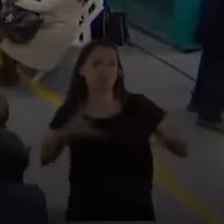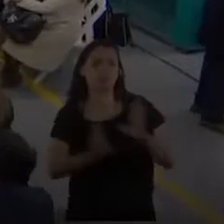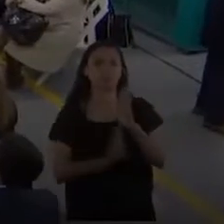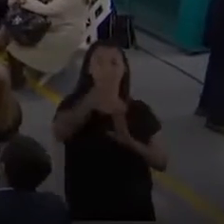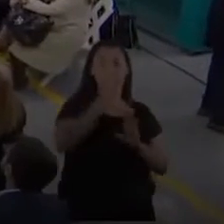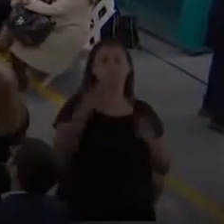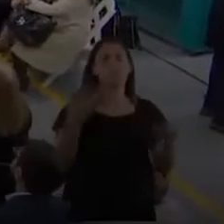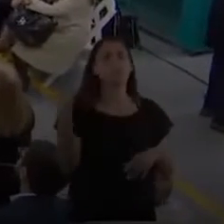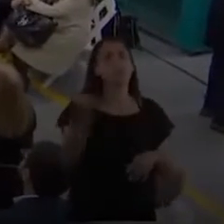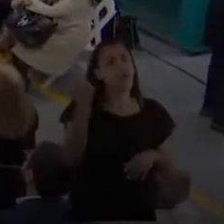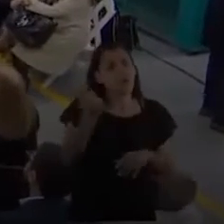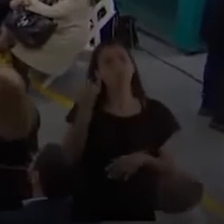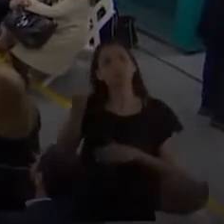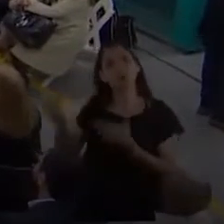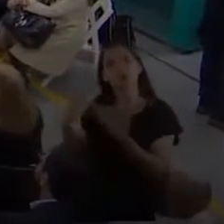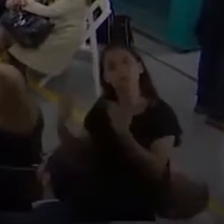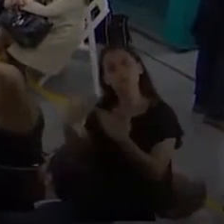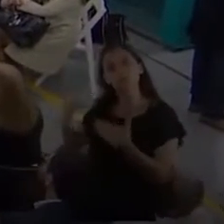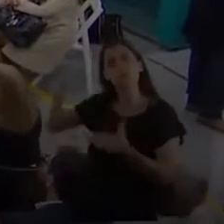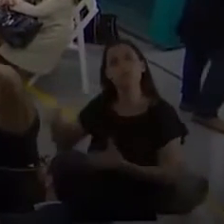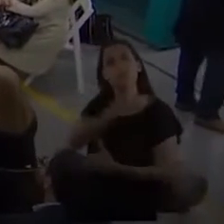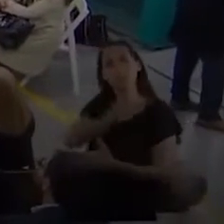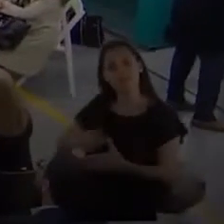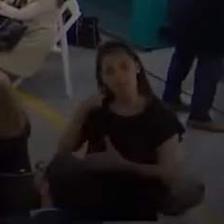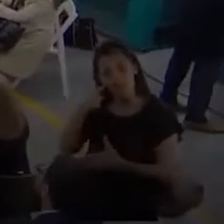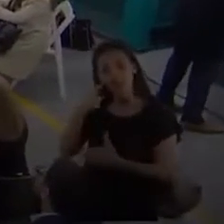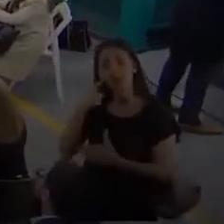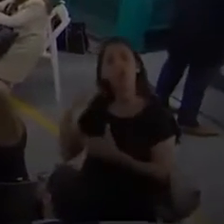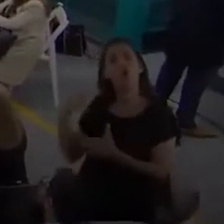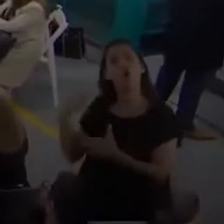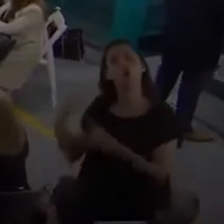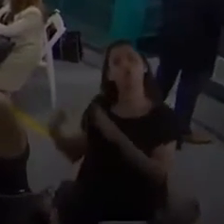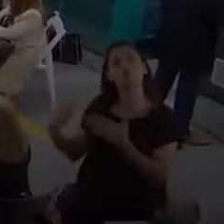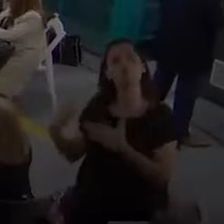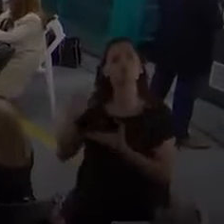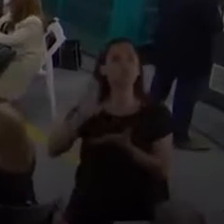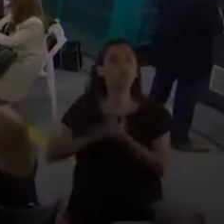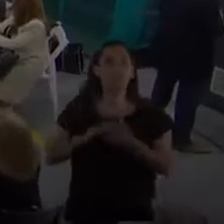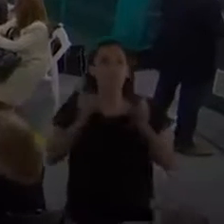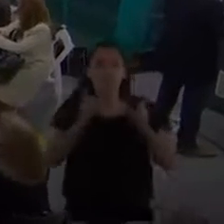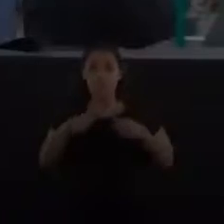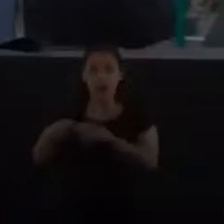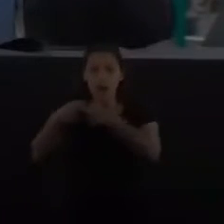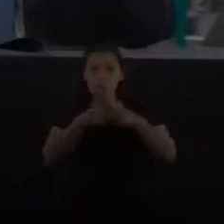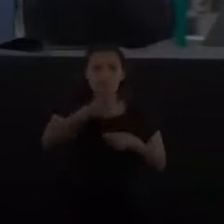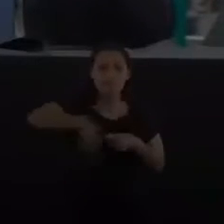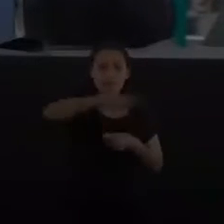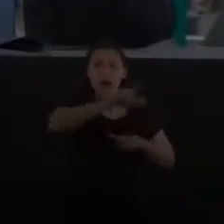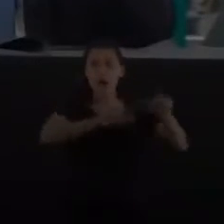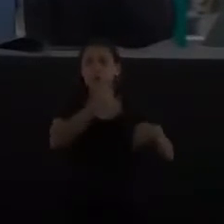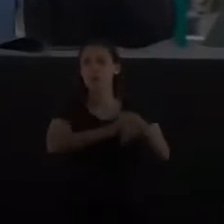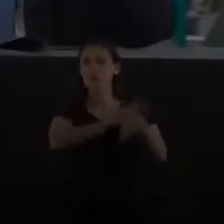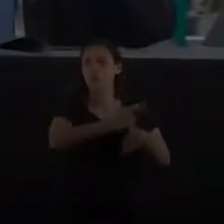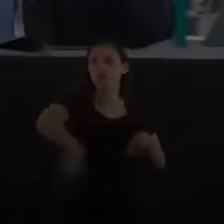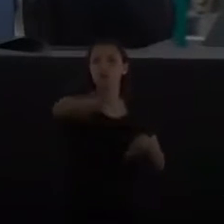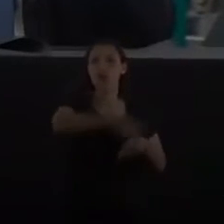importante, lo veníamos conversando con el presidente en el viaje hasta aquí, la responsabilidad social empresaria en estos momentos. Él